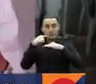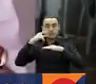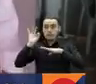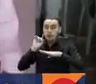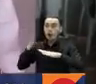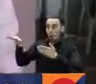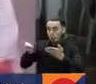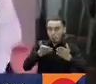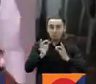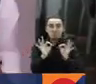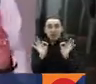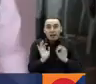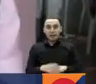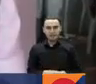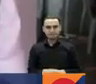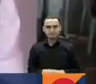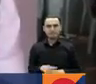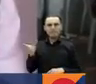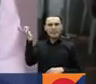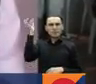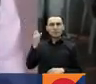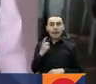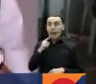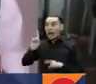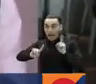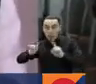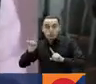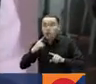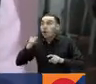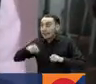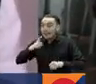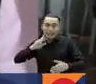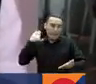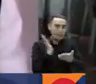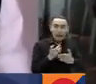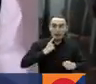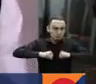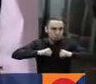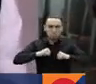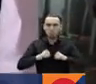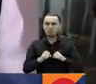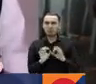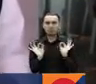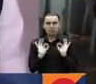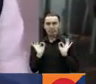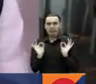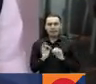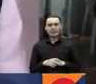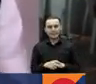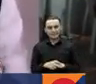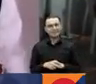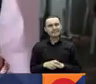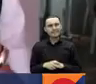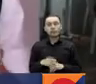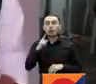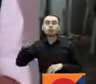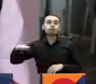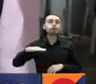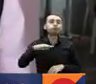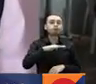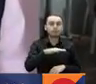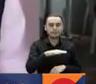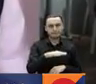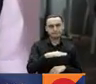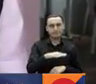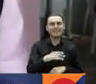Esta ambulancia no había sido despachada por el CRUDE ni estaba atendiendo en ese momento ningún caso desde el sector salud, por lo cual